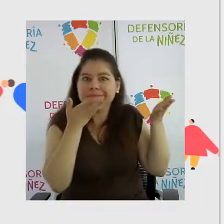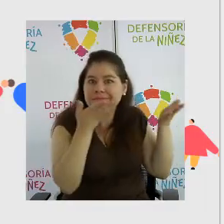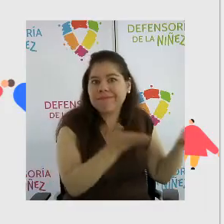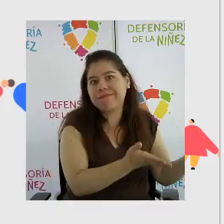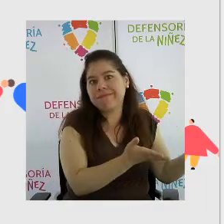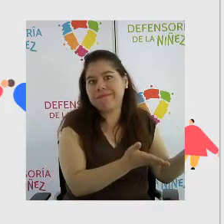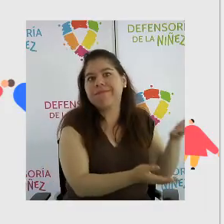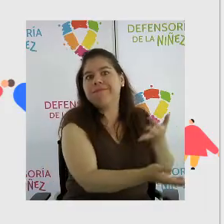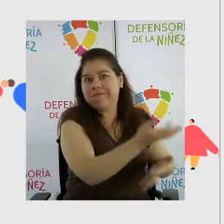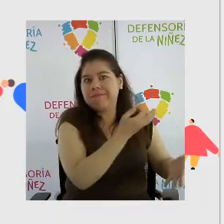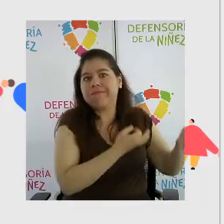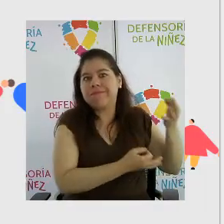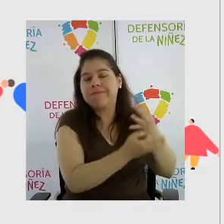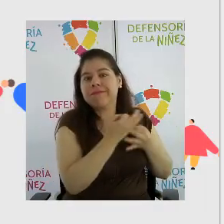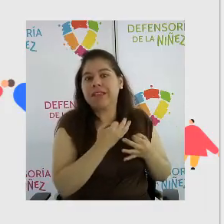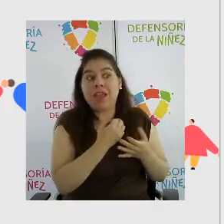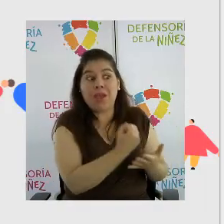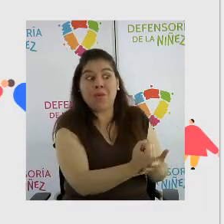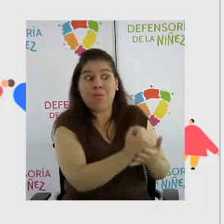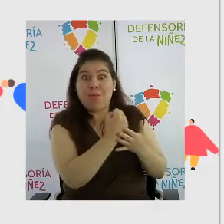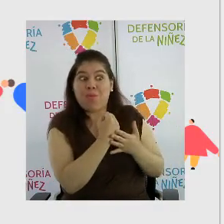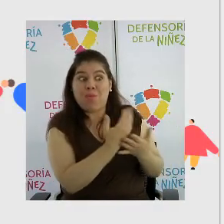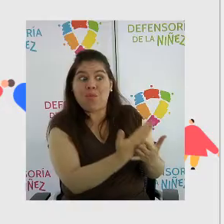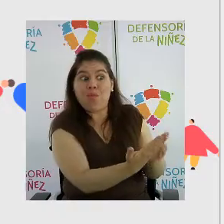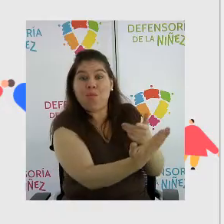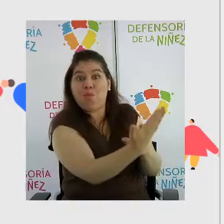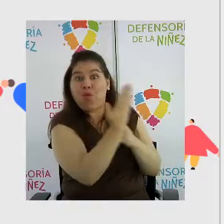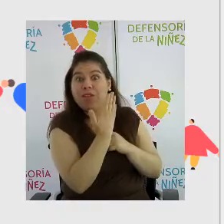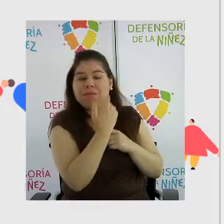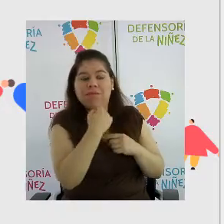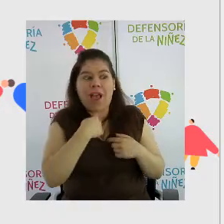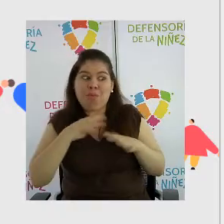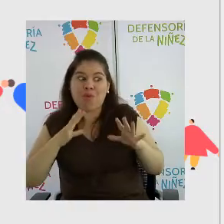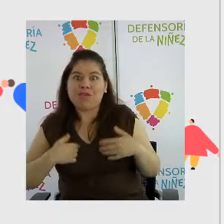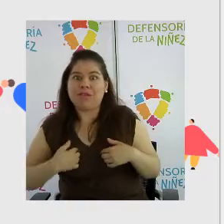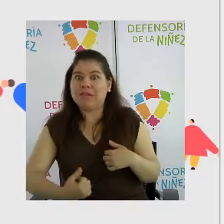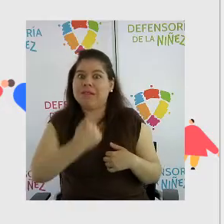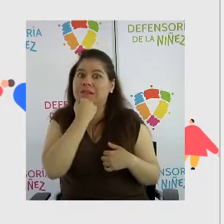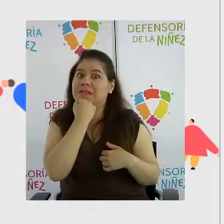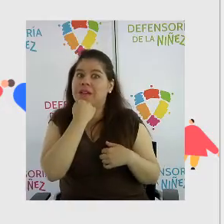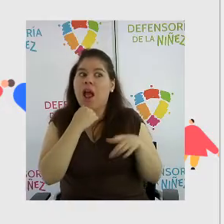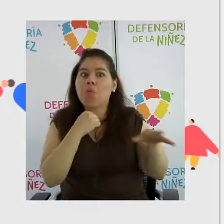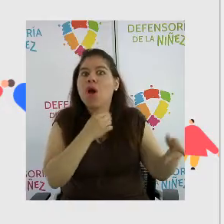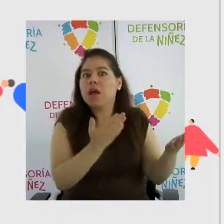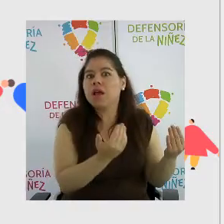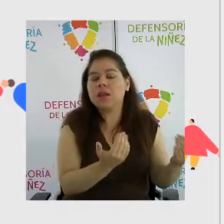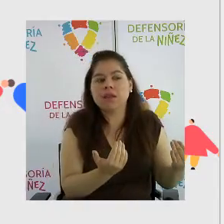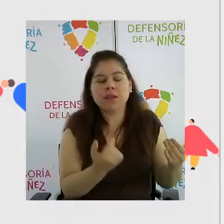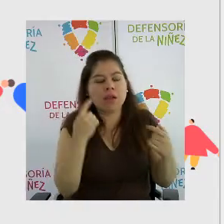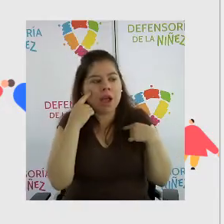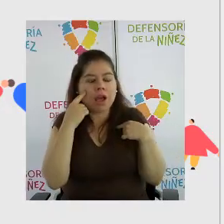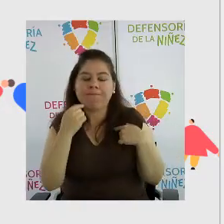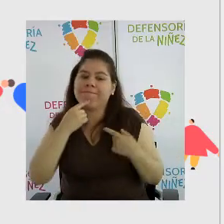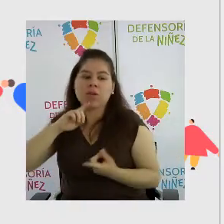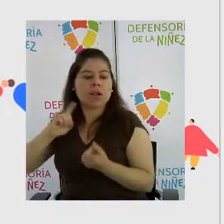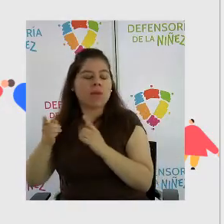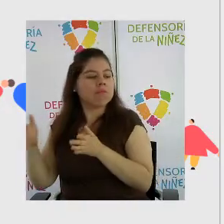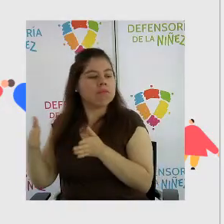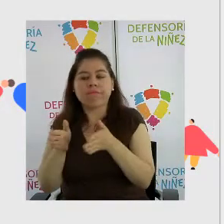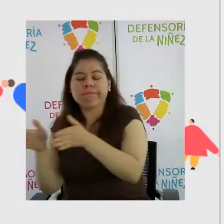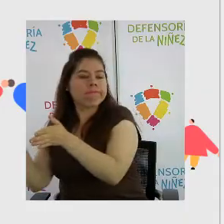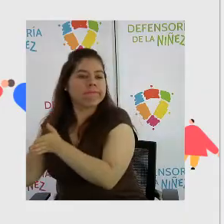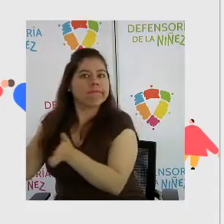dar luces de que en realidad no estamos haciendo necesariamente lo que ellos estiman que es algo razonable y necesario desde el